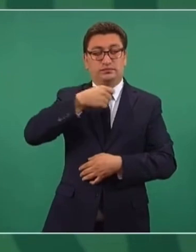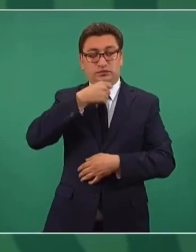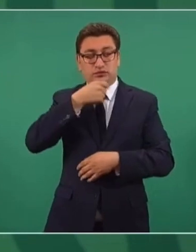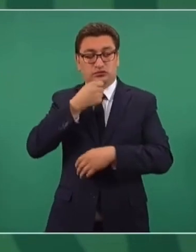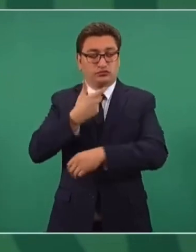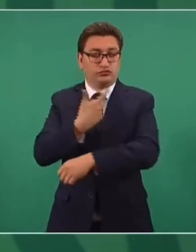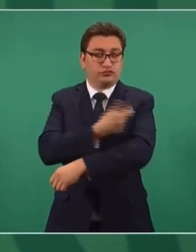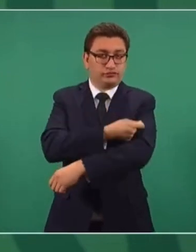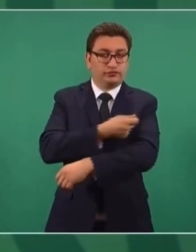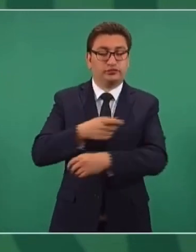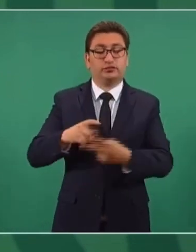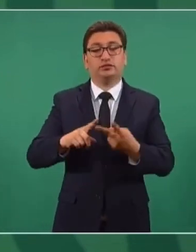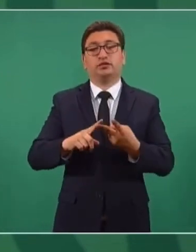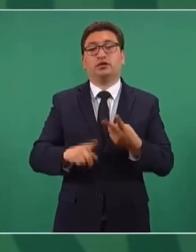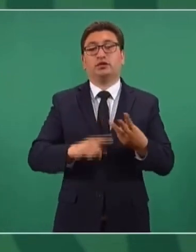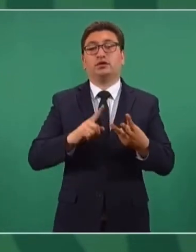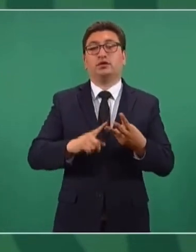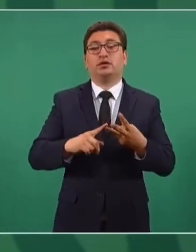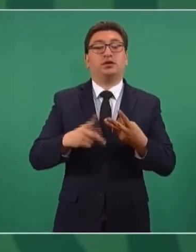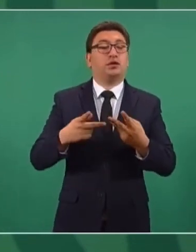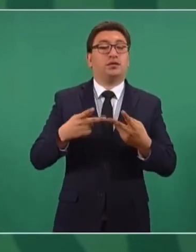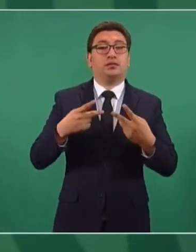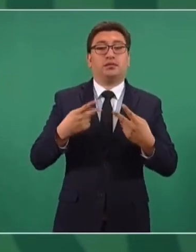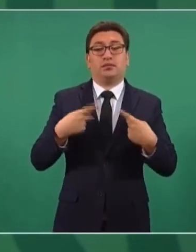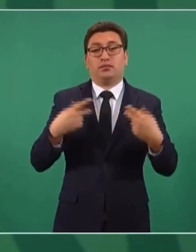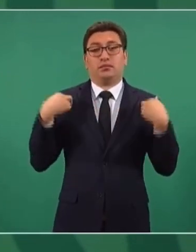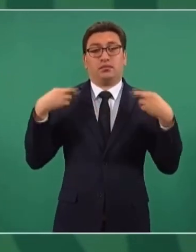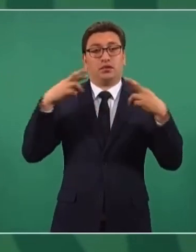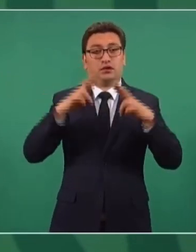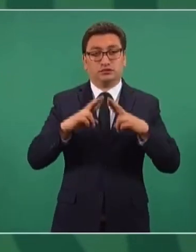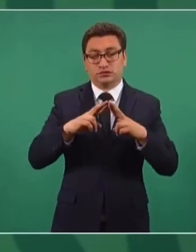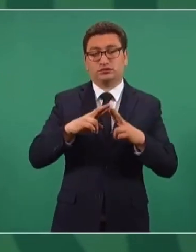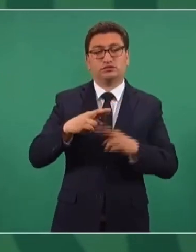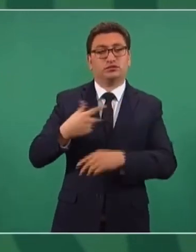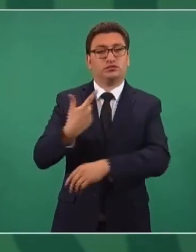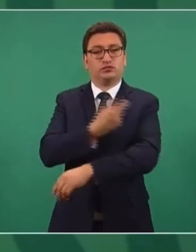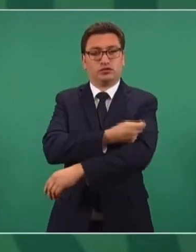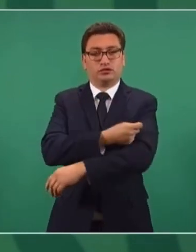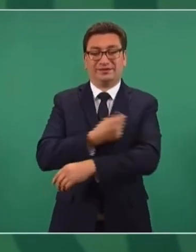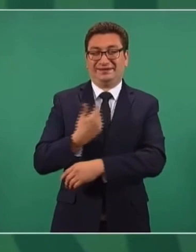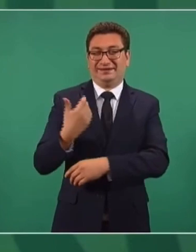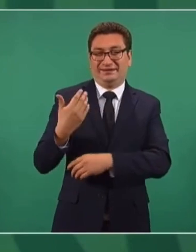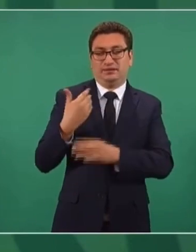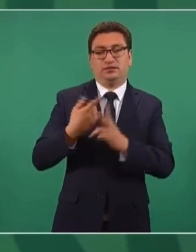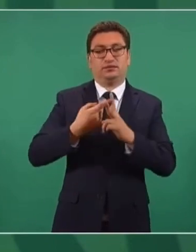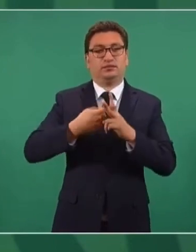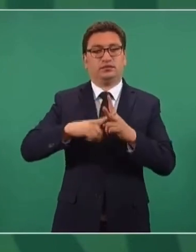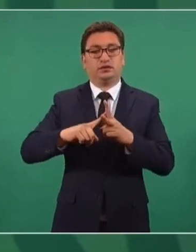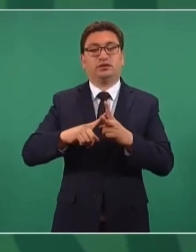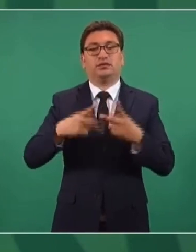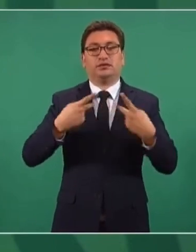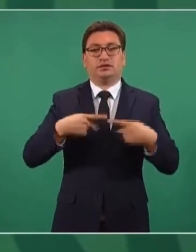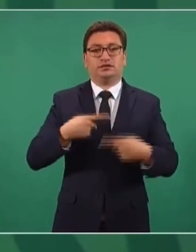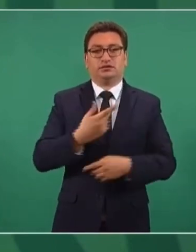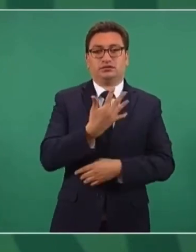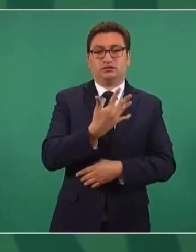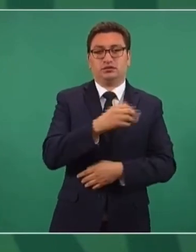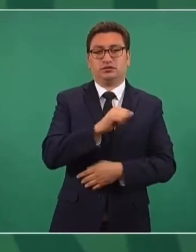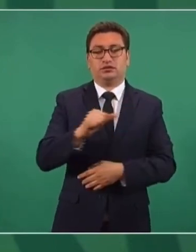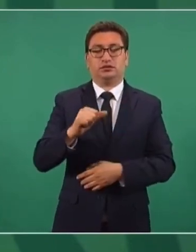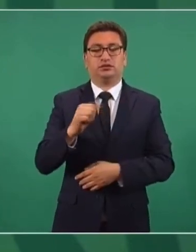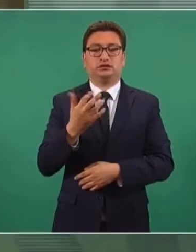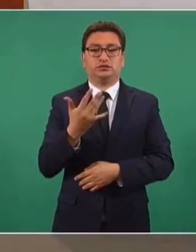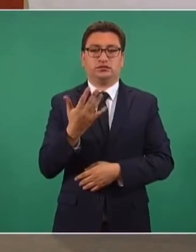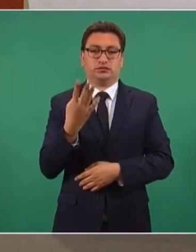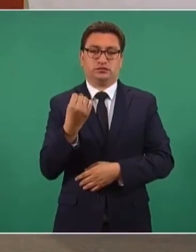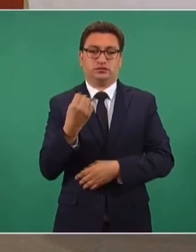la vacunación de maestros y la vacunación que ya inició de 50 a 59